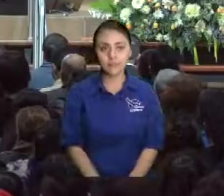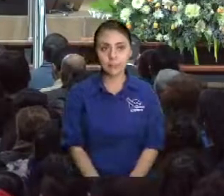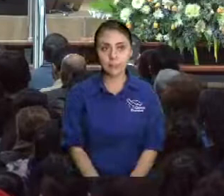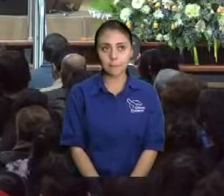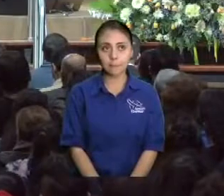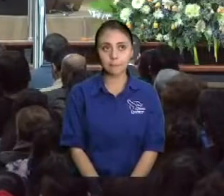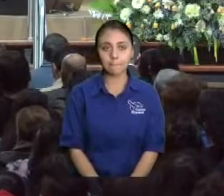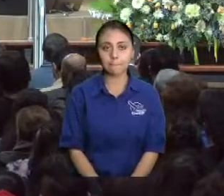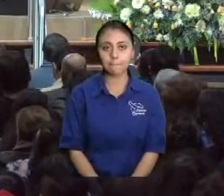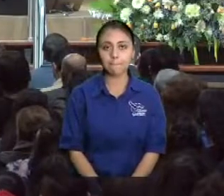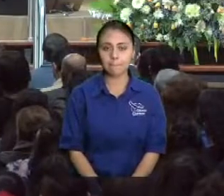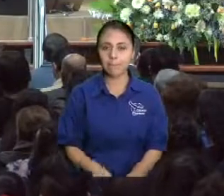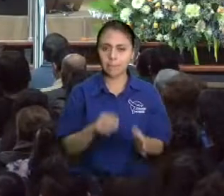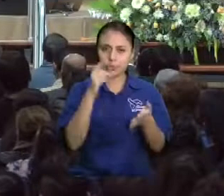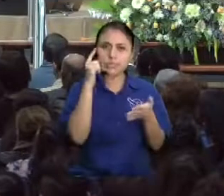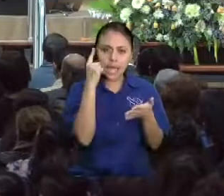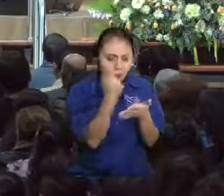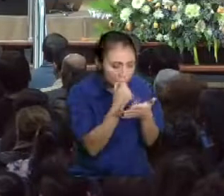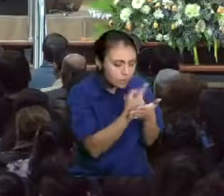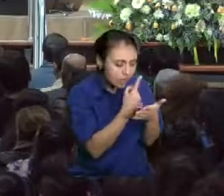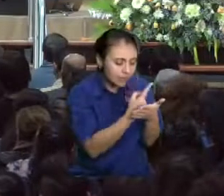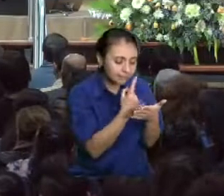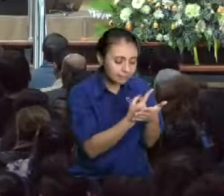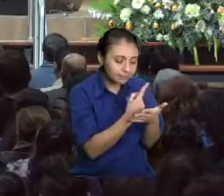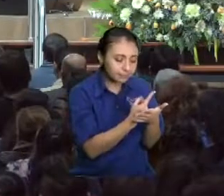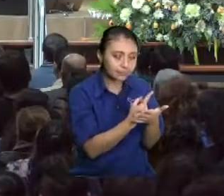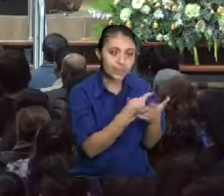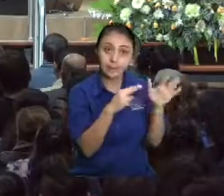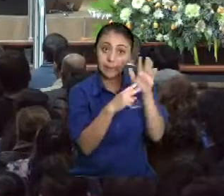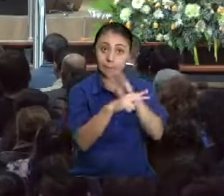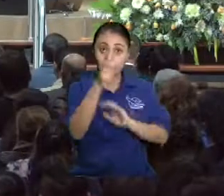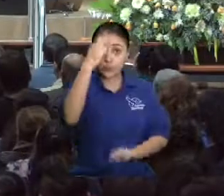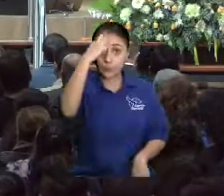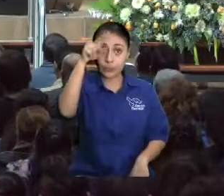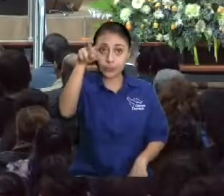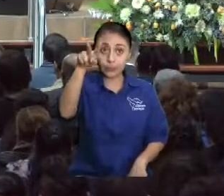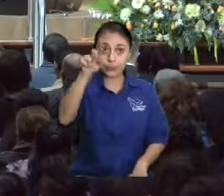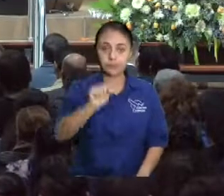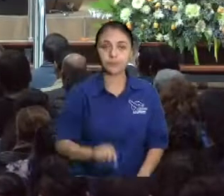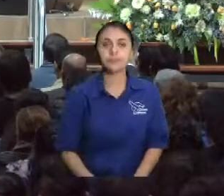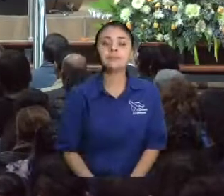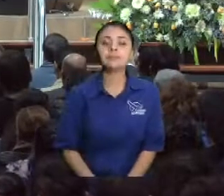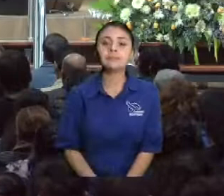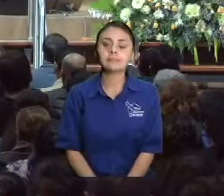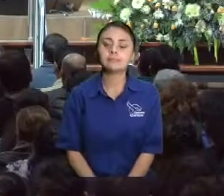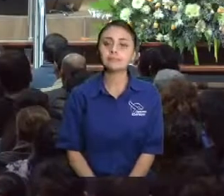Impío, miremoslo en el libro de Proverbios. Ajá.